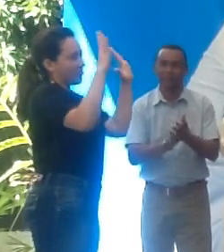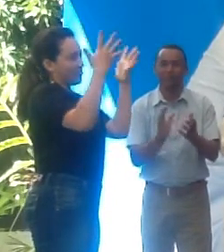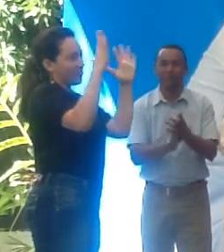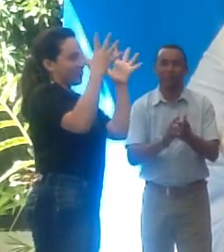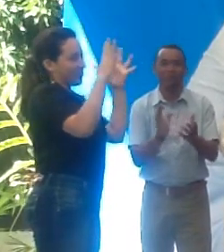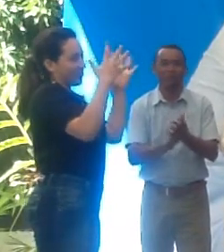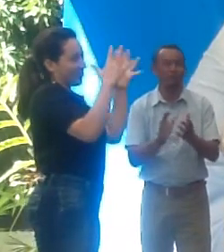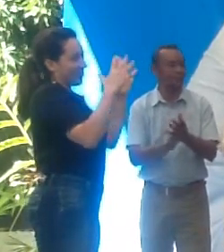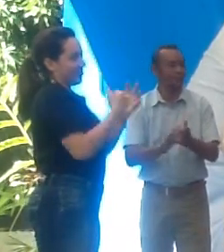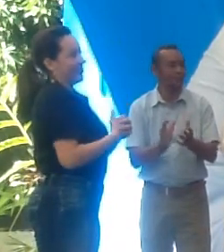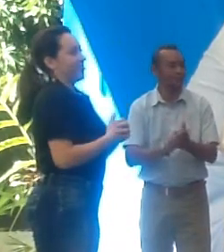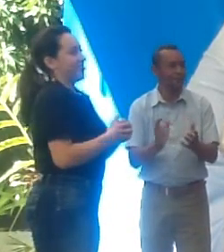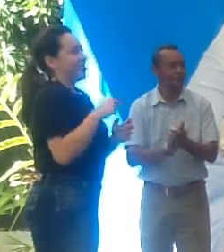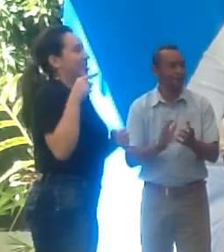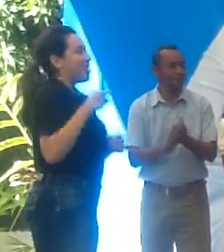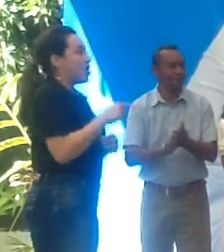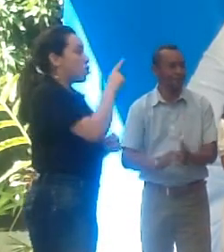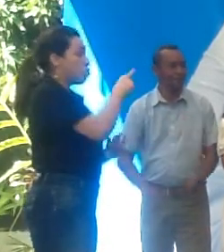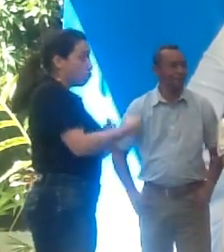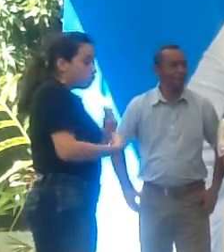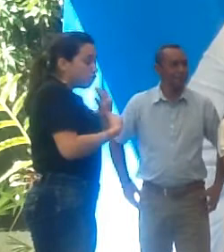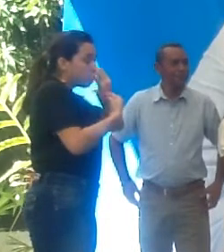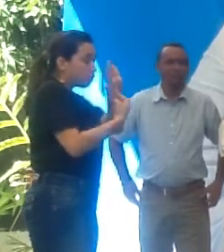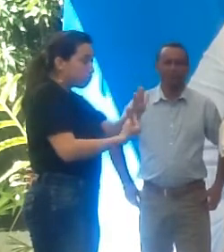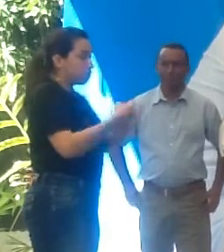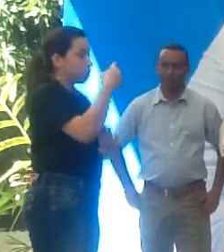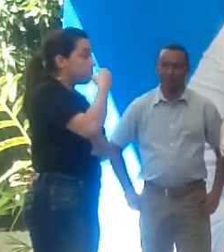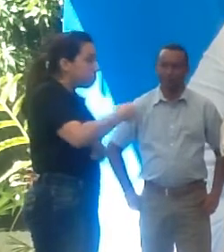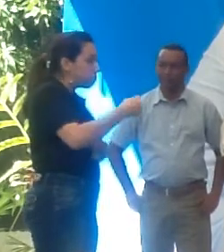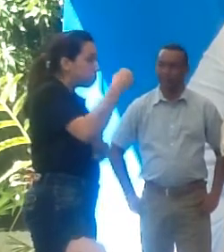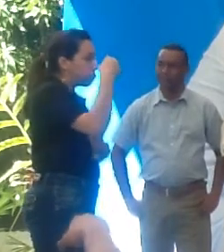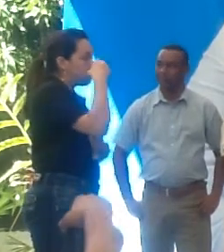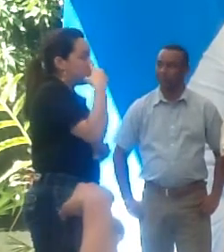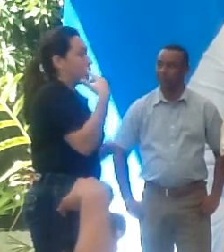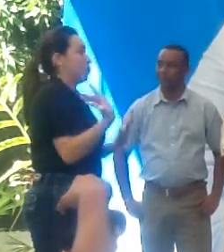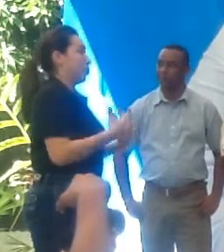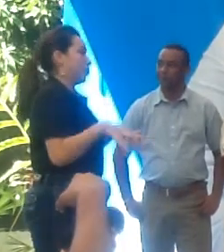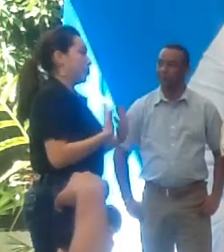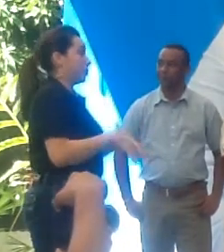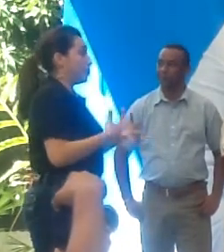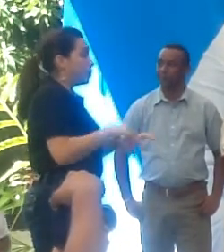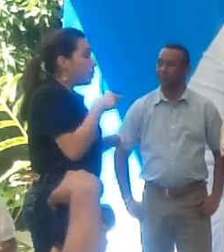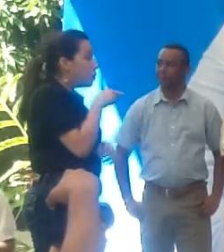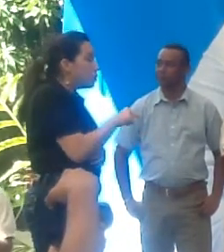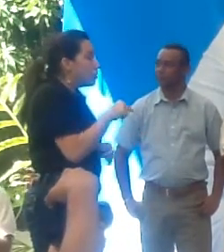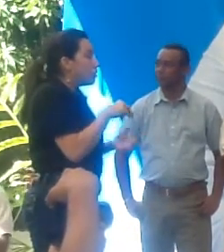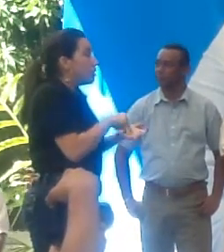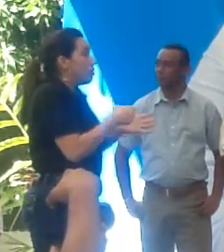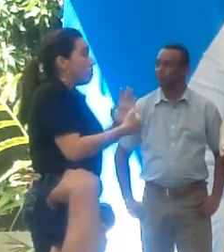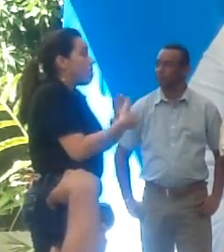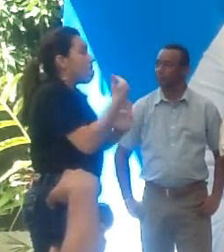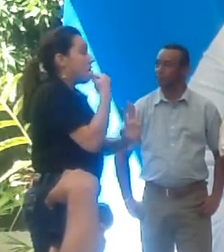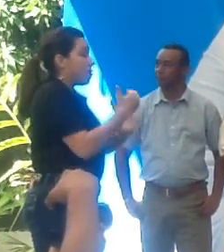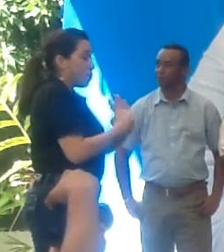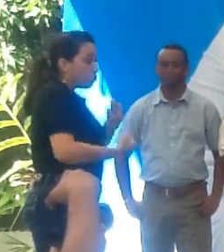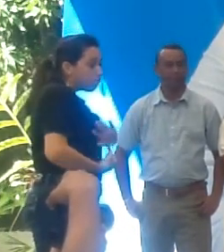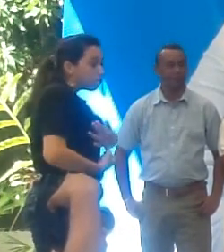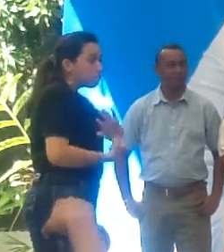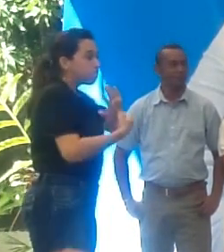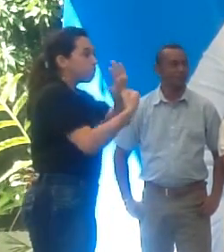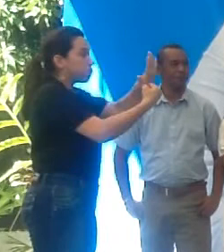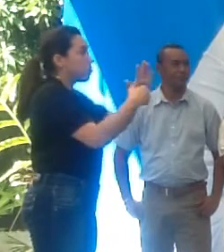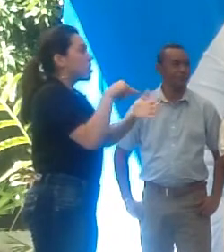Este ejemplo representado en Angélica, sin duda que se convierte en un gran ejemplo